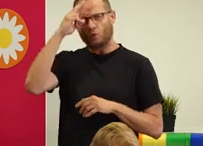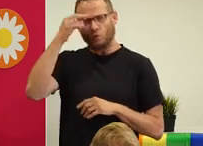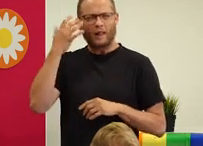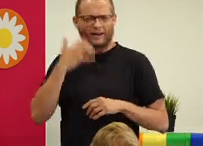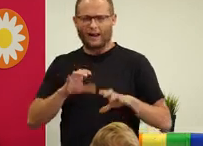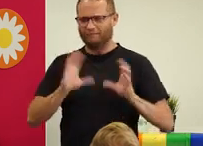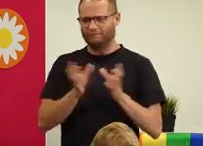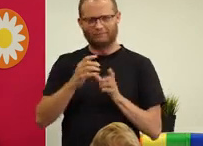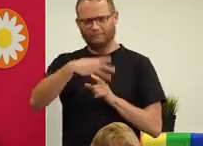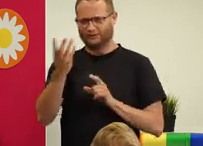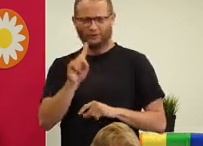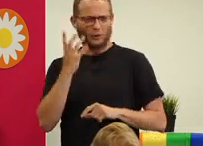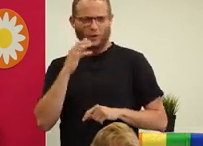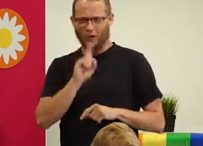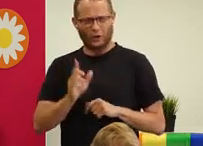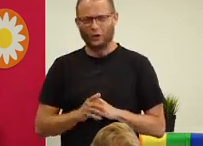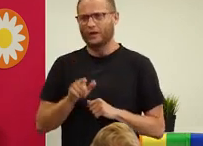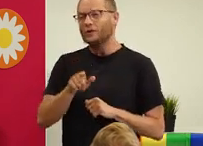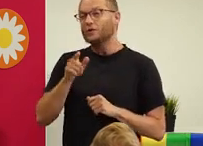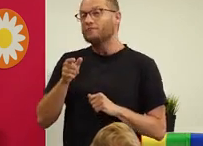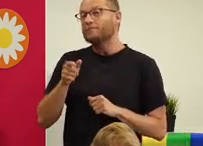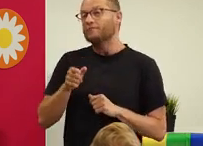por el colectivo queer en realidad. Es decir,